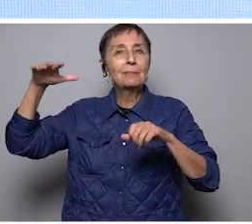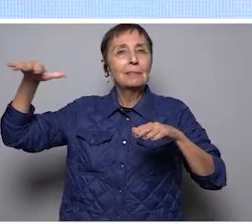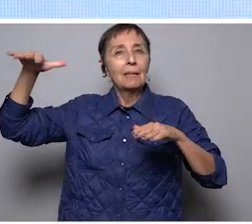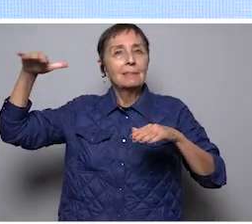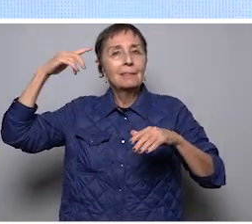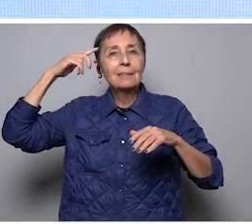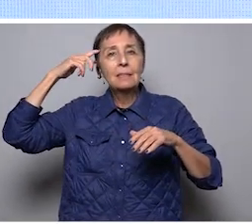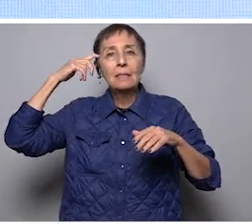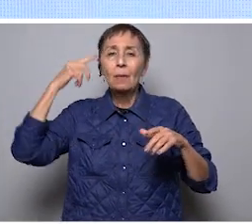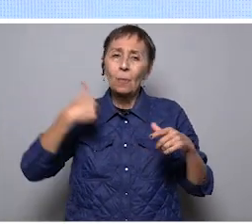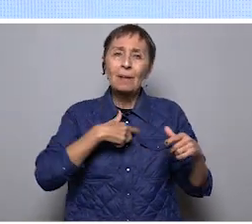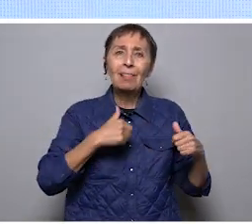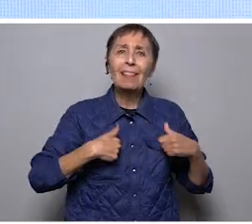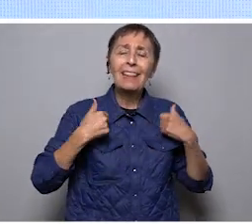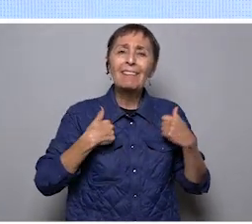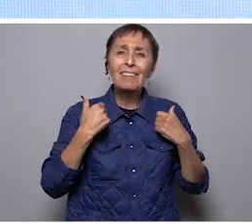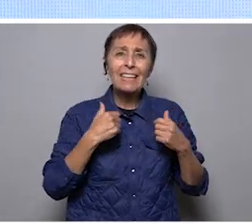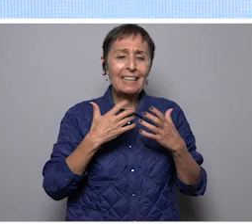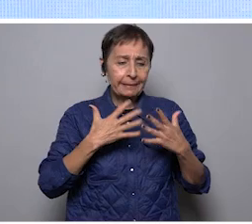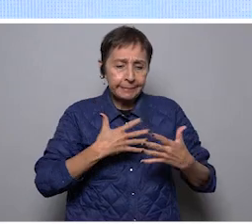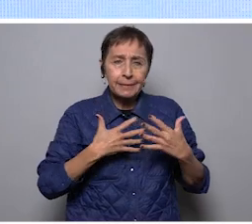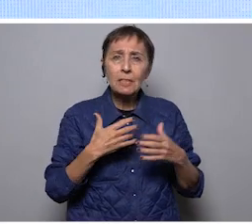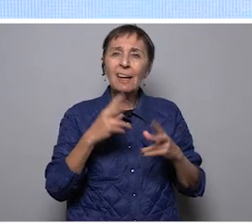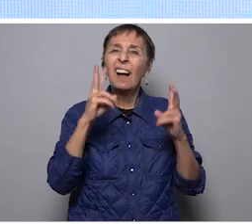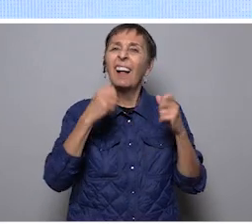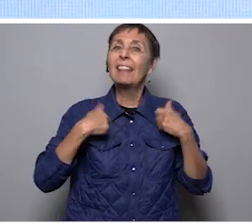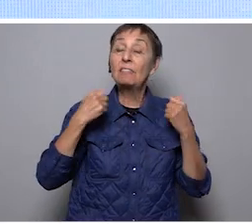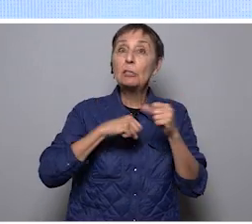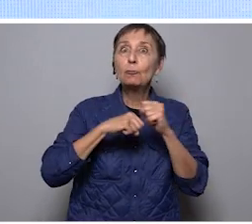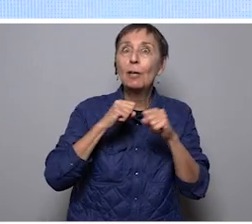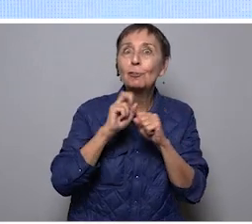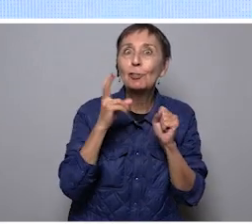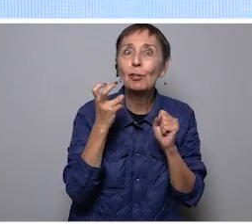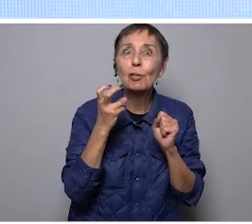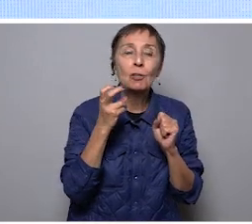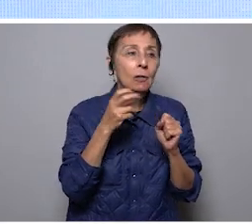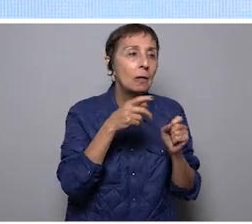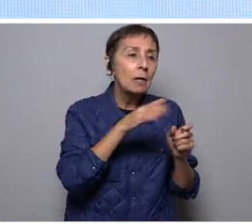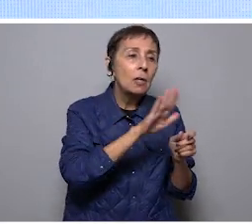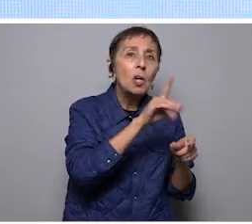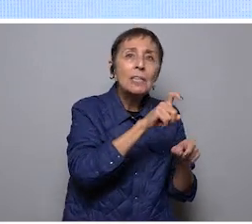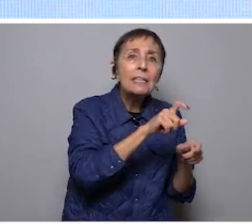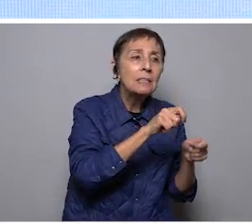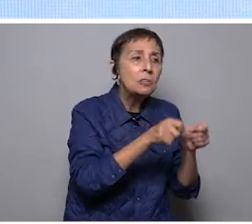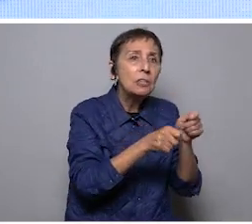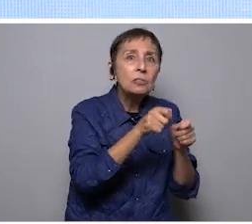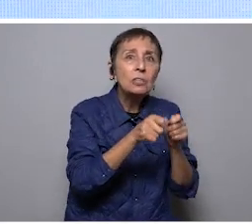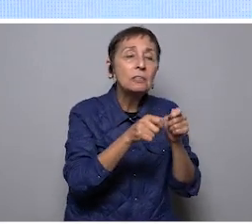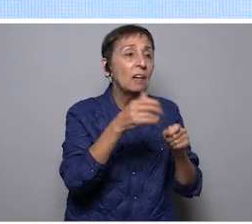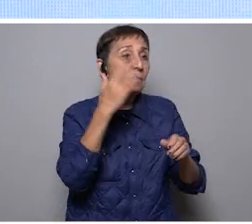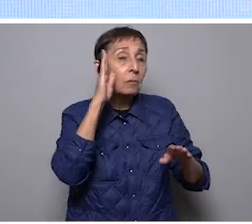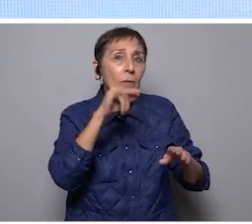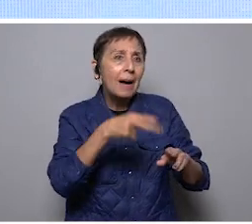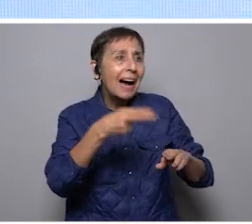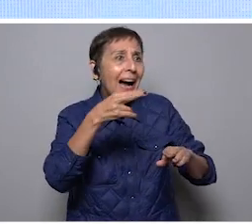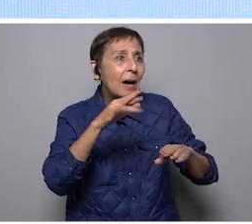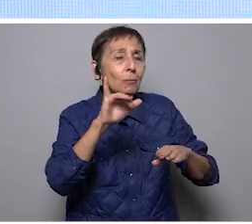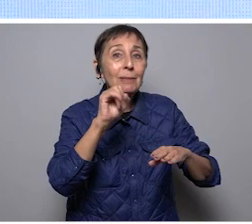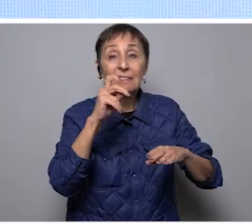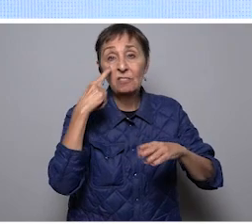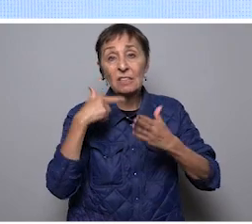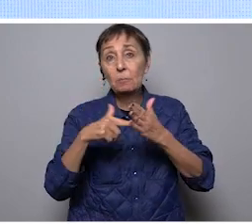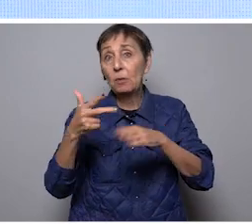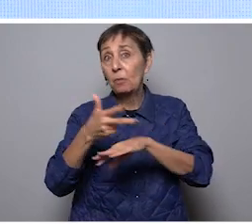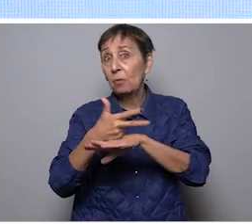respondiendo a cada etapa cada coyuntura en zonas de alto riesgo como Guatemala si no es un tema Social es un